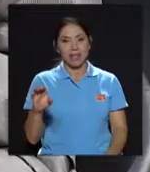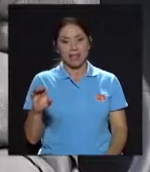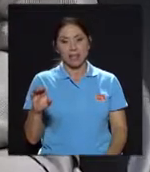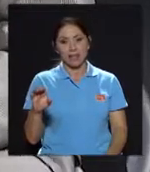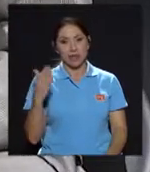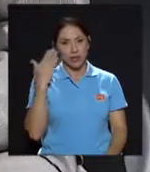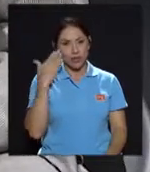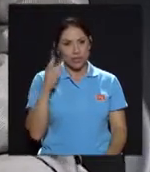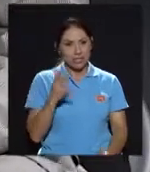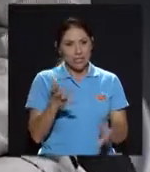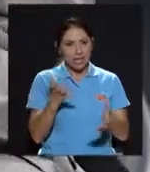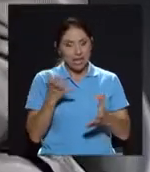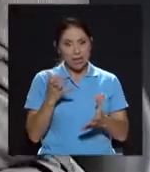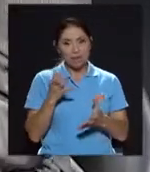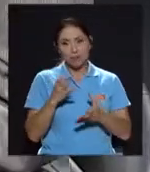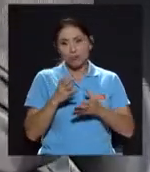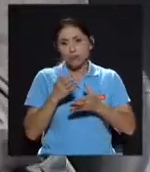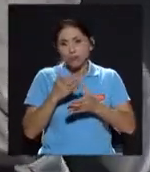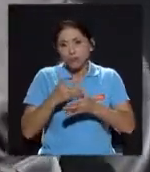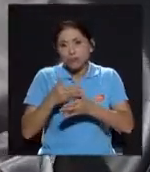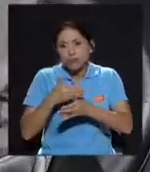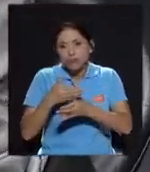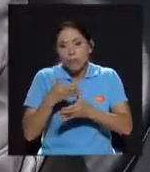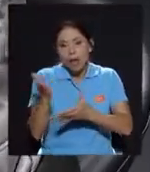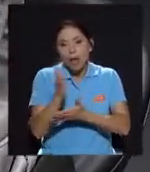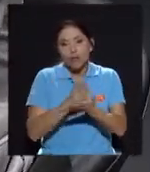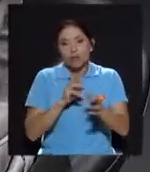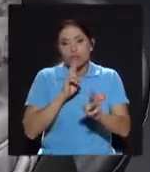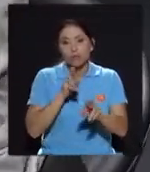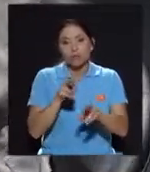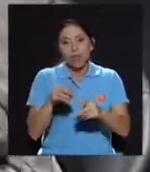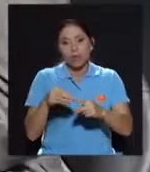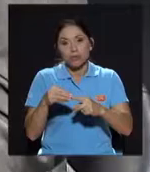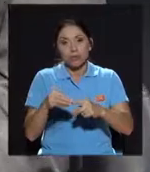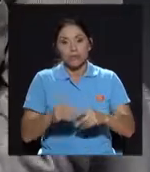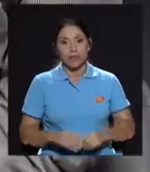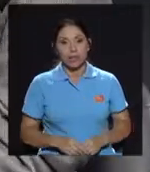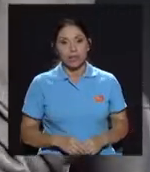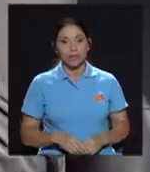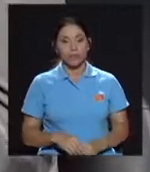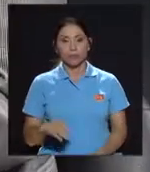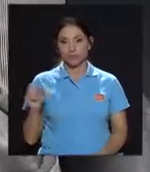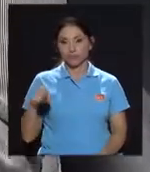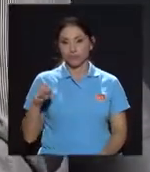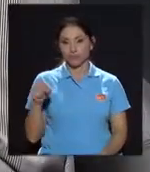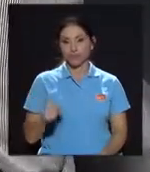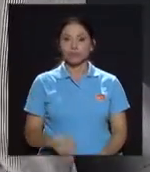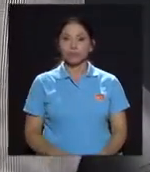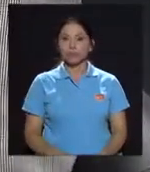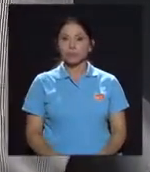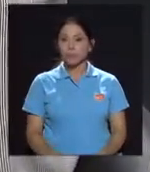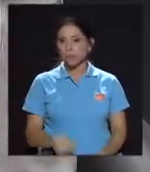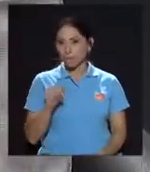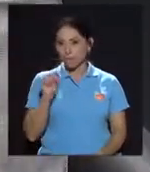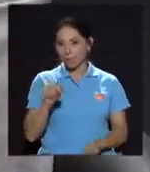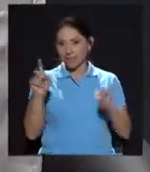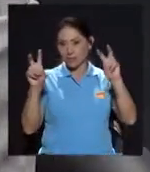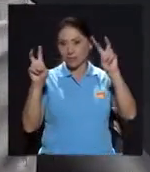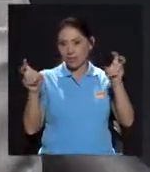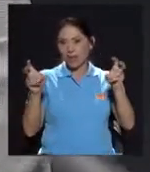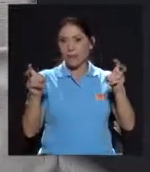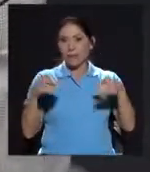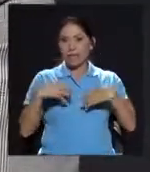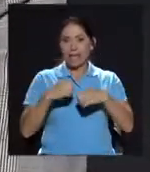no sé si nos quiere compartir algún resultado significativo sí señor a ver yo yo este es un tema que ha generado